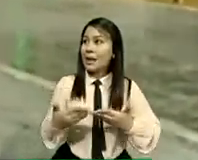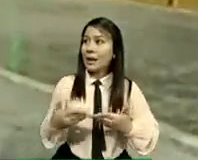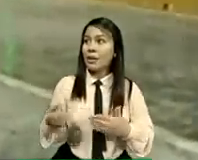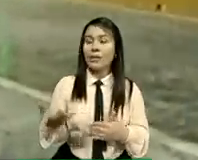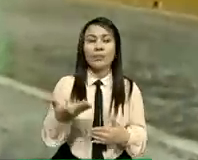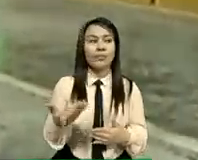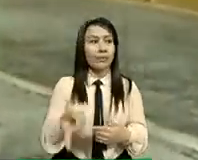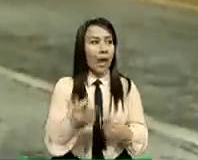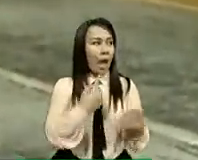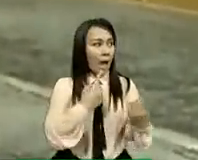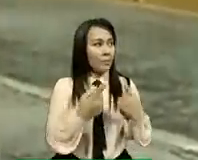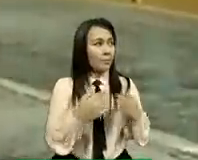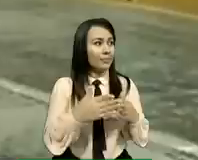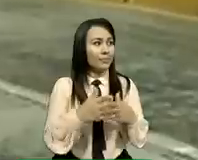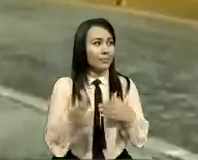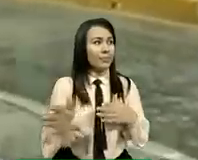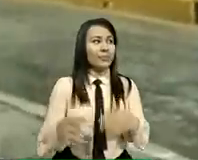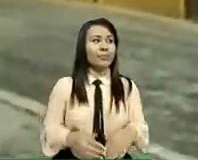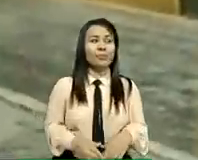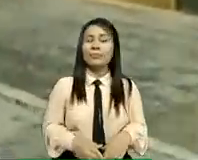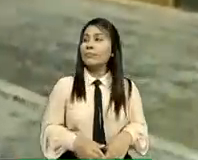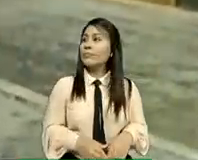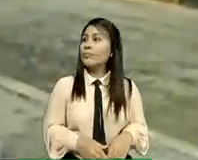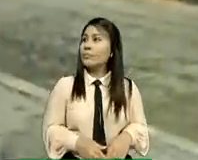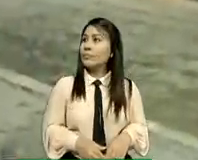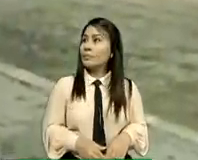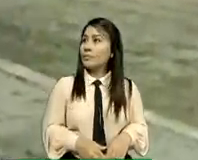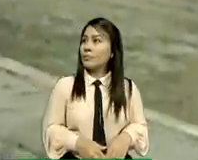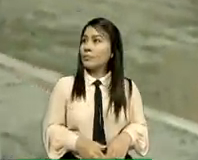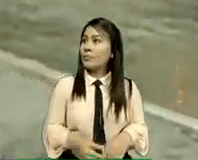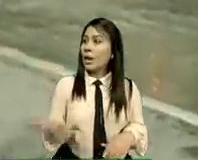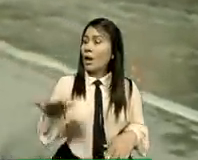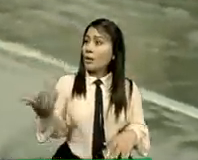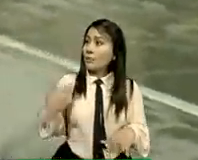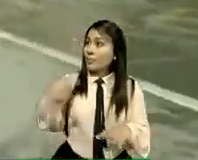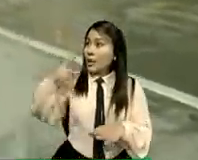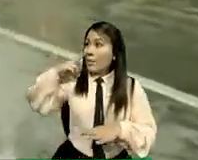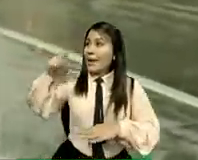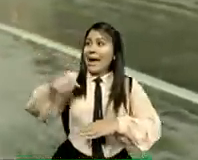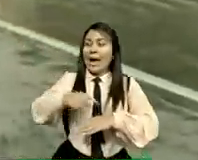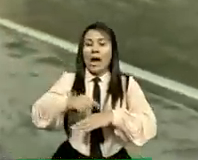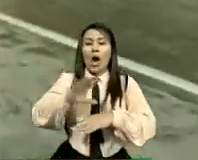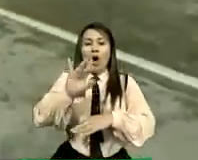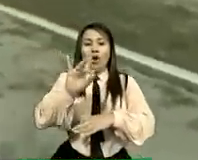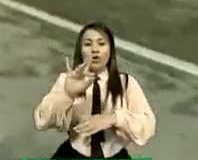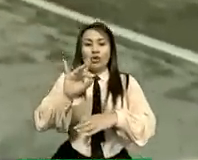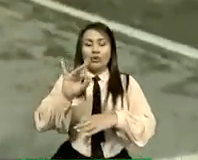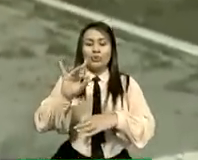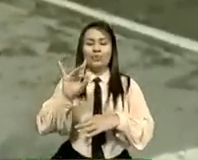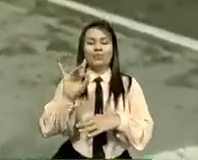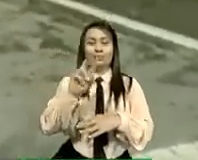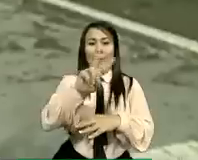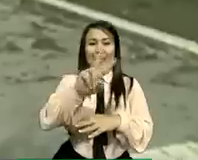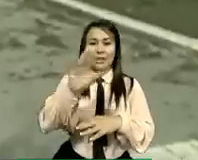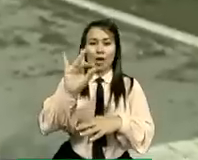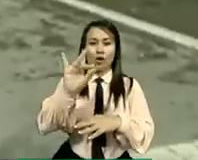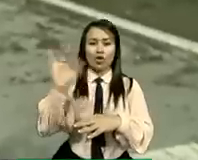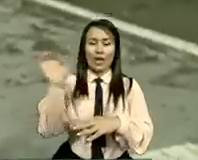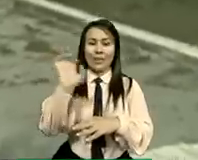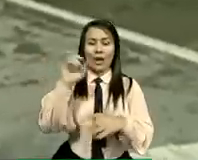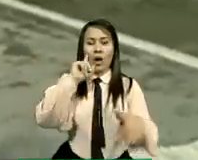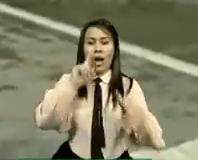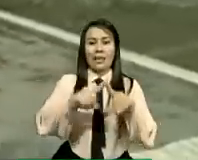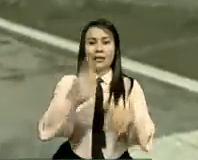entre Pedro Moncayo y Quito. Va a estar cerrado 15 días, desde hoy 28 de enero hasta el 12 de febrero. Invitamos a los conductores a